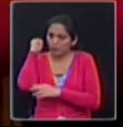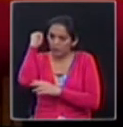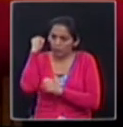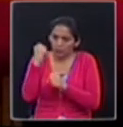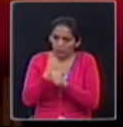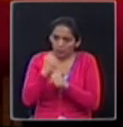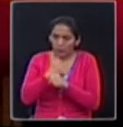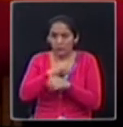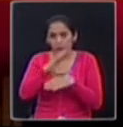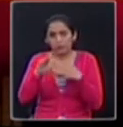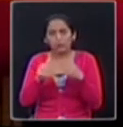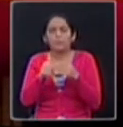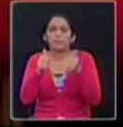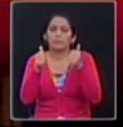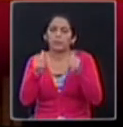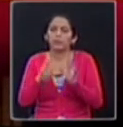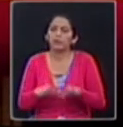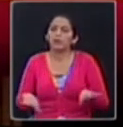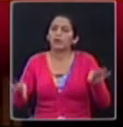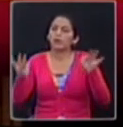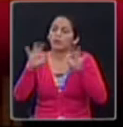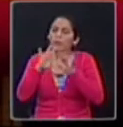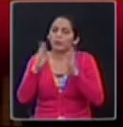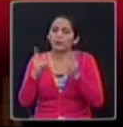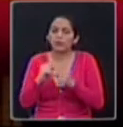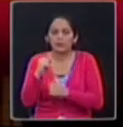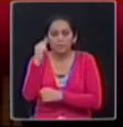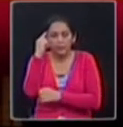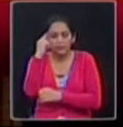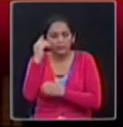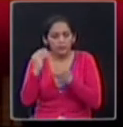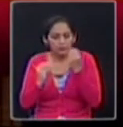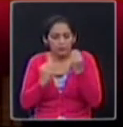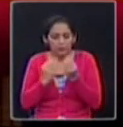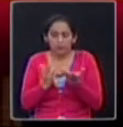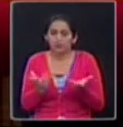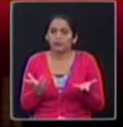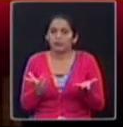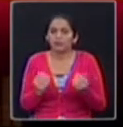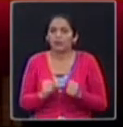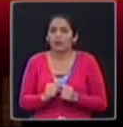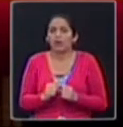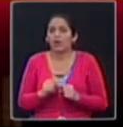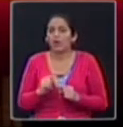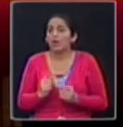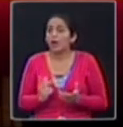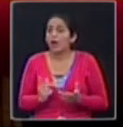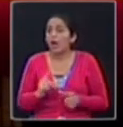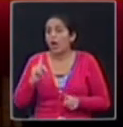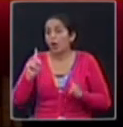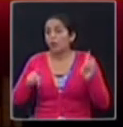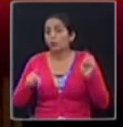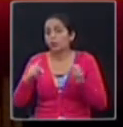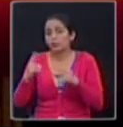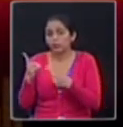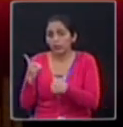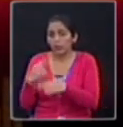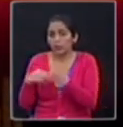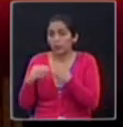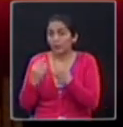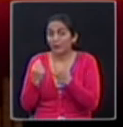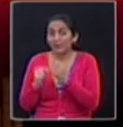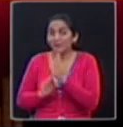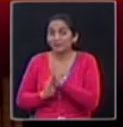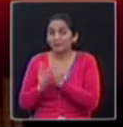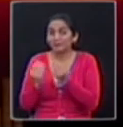todos los ecuatorianos, pero necesitamos nuevas fórmulas. Nos afecta socialmente, hay actividades más lucrativas que otro, lo que interesa es que